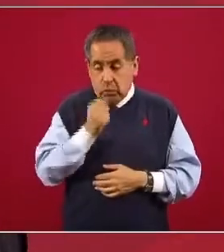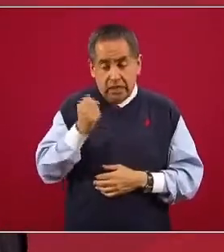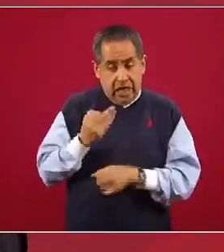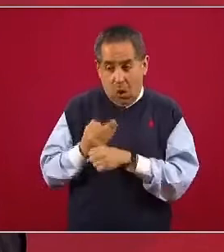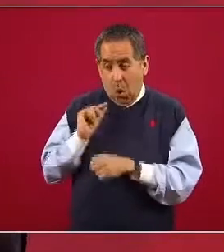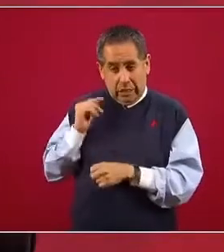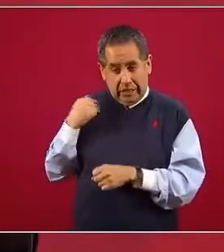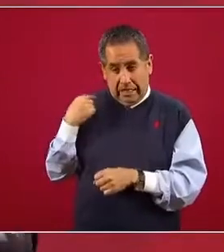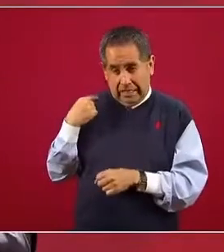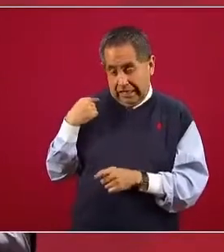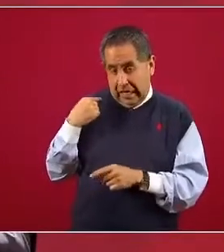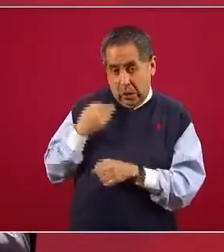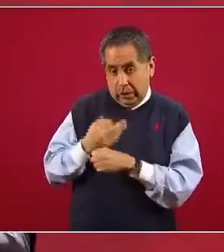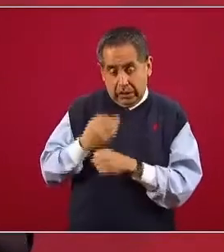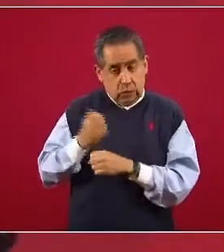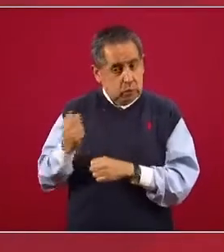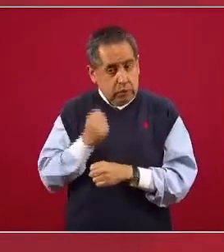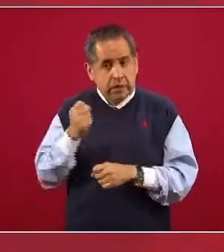el momento,